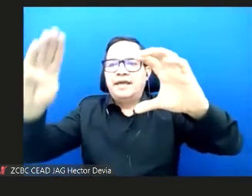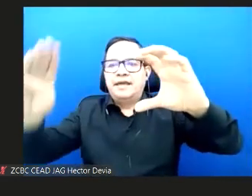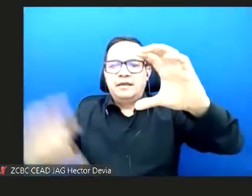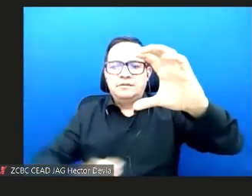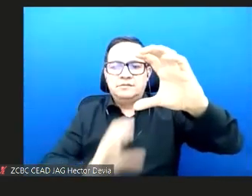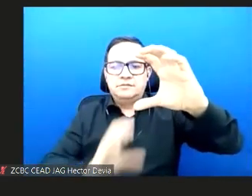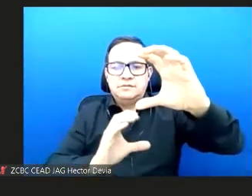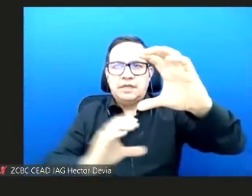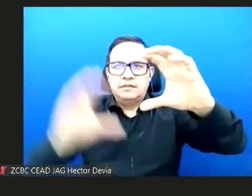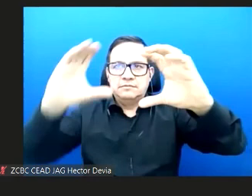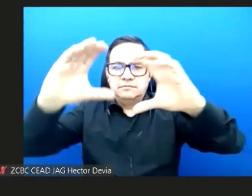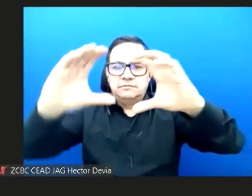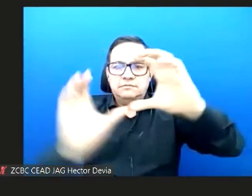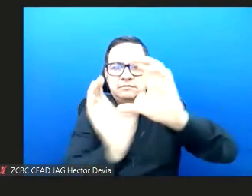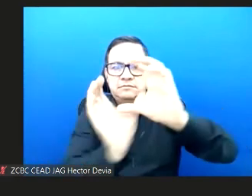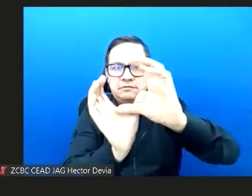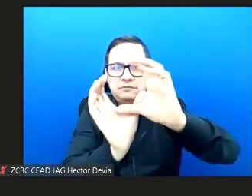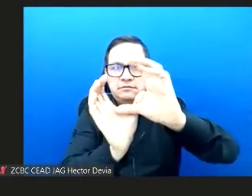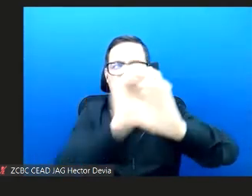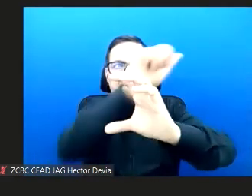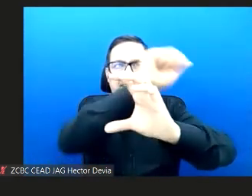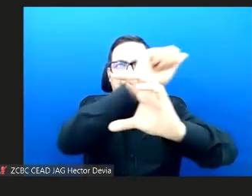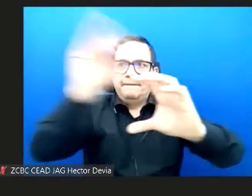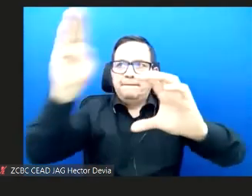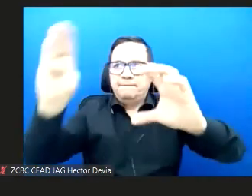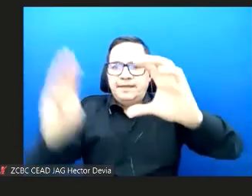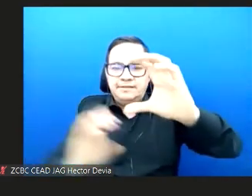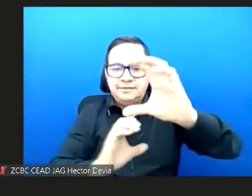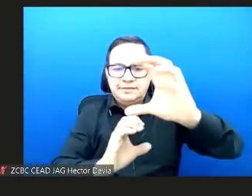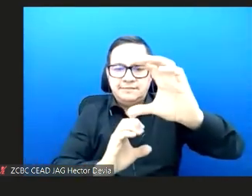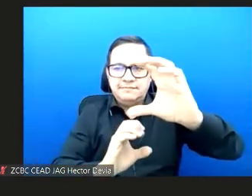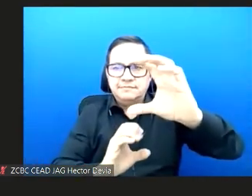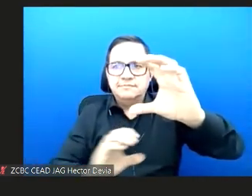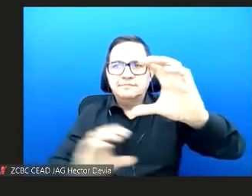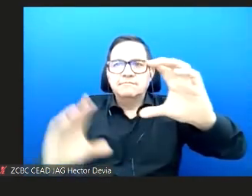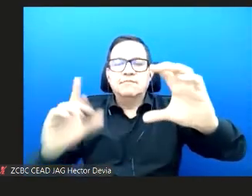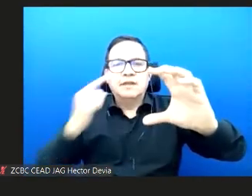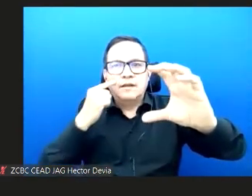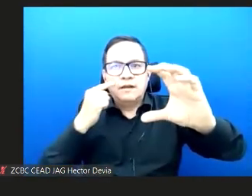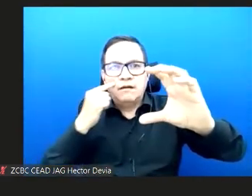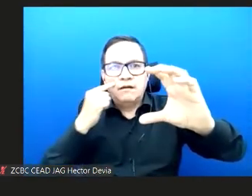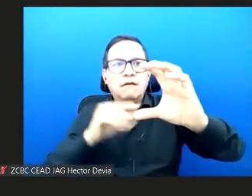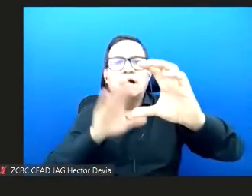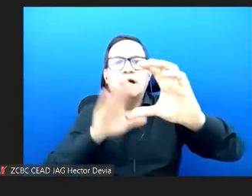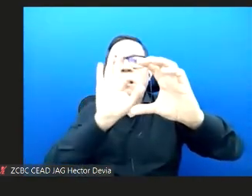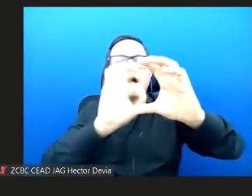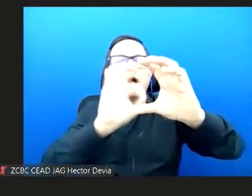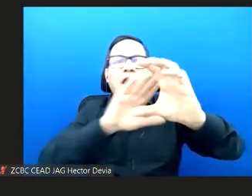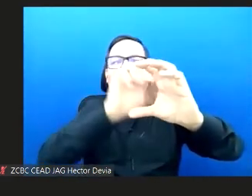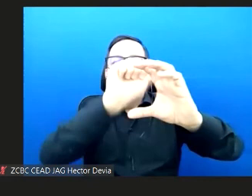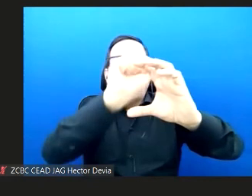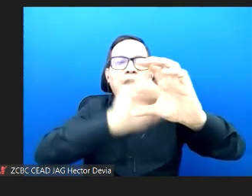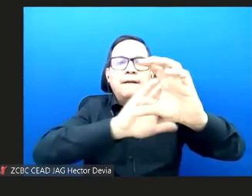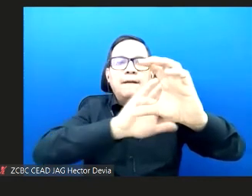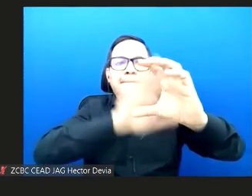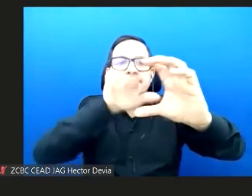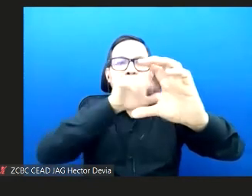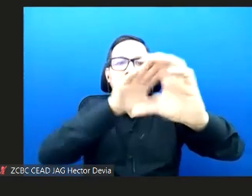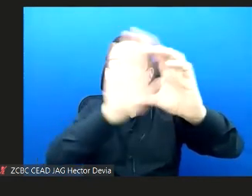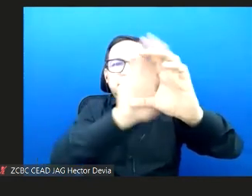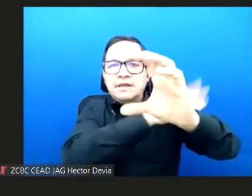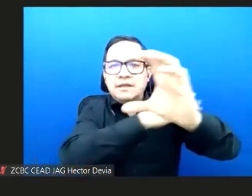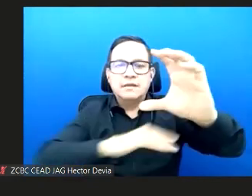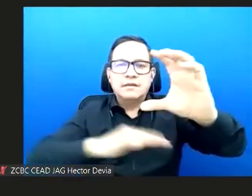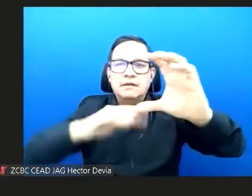Fíjense que no estamos señalando ni el conjunto A ni el conjunto C y tampoco las